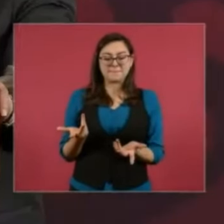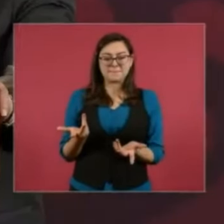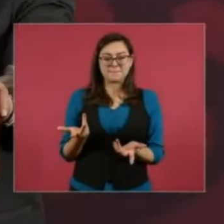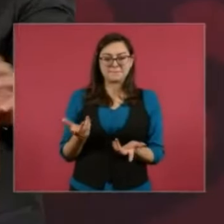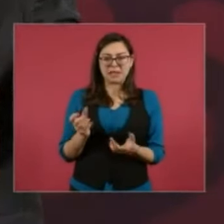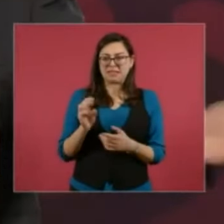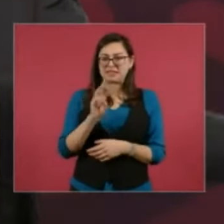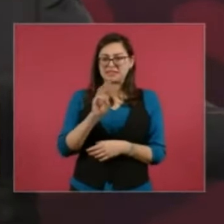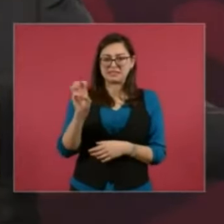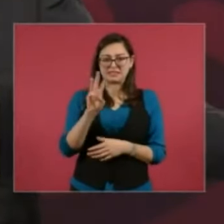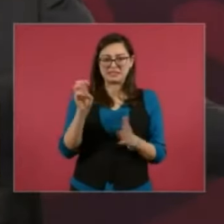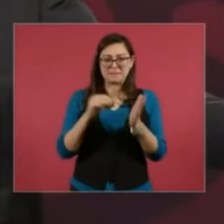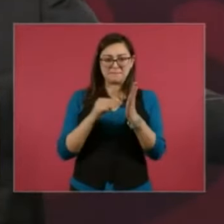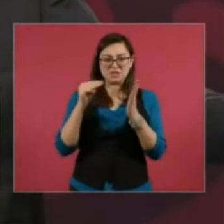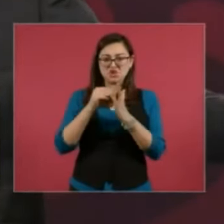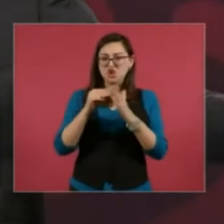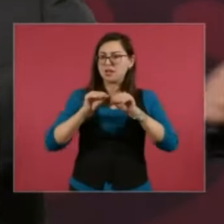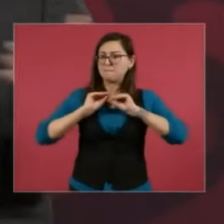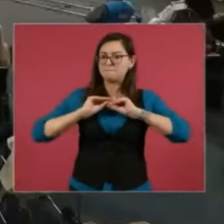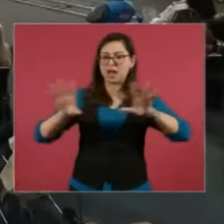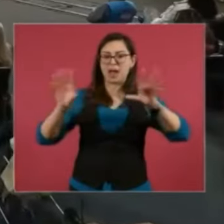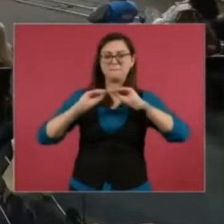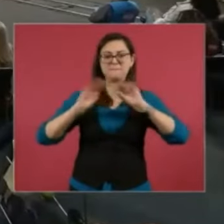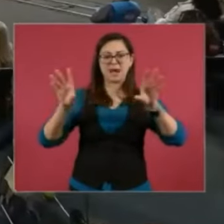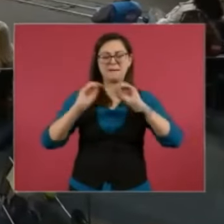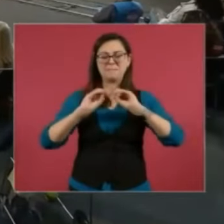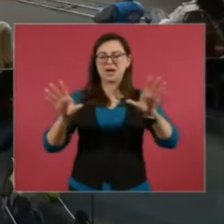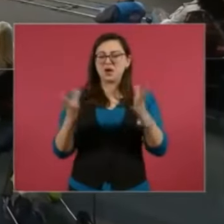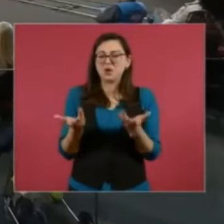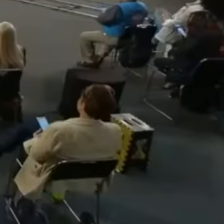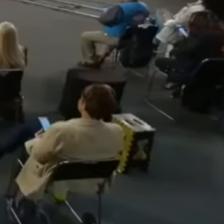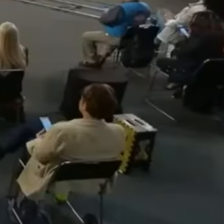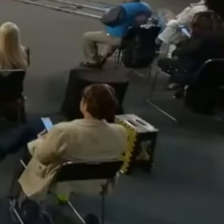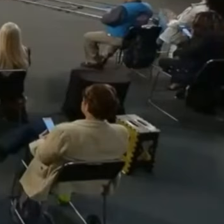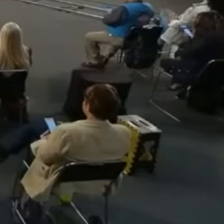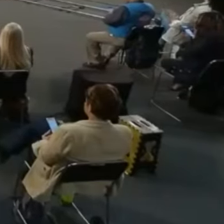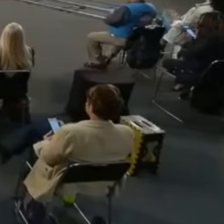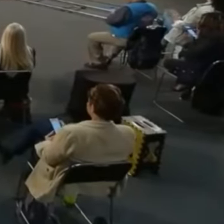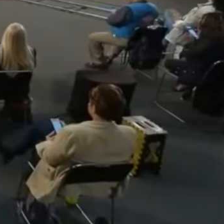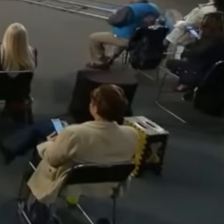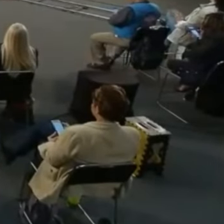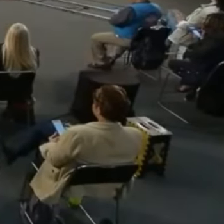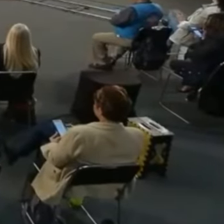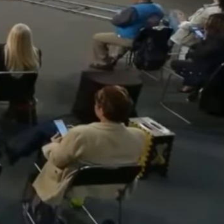vistas Cómo ya se demostró aquí por los